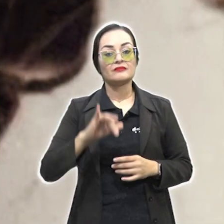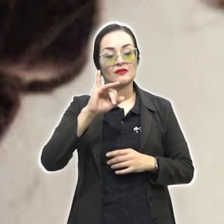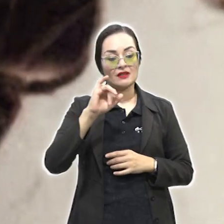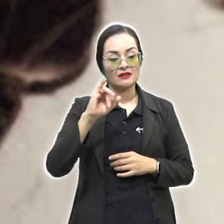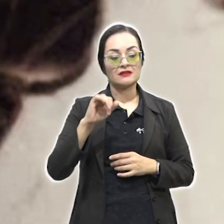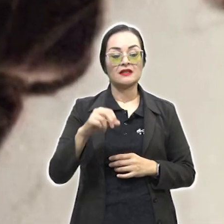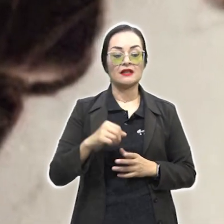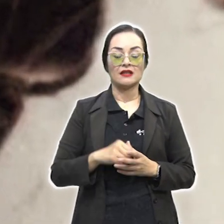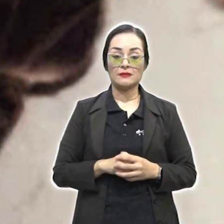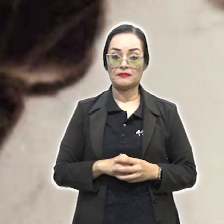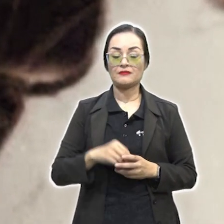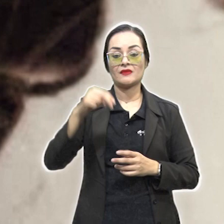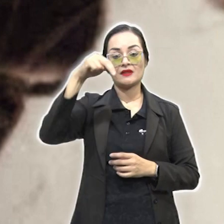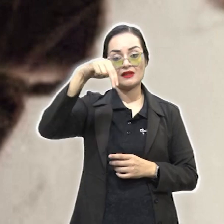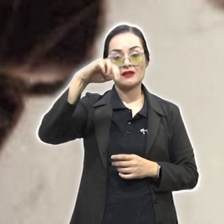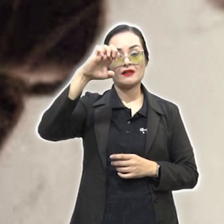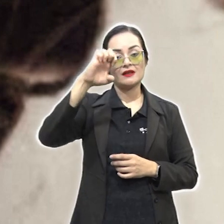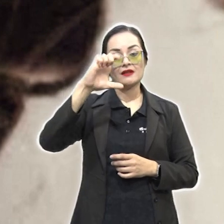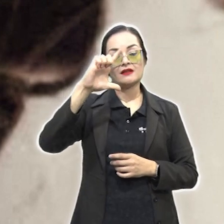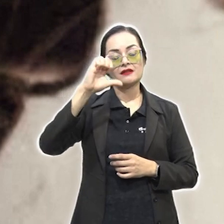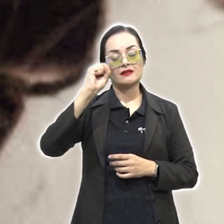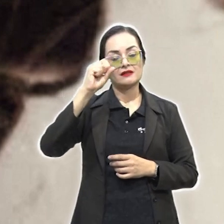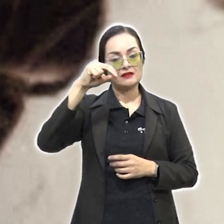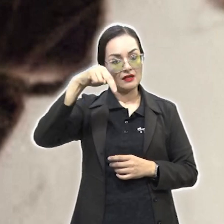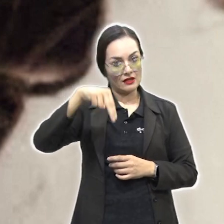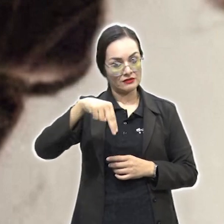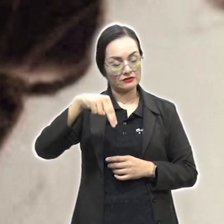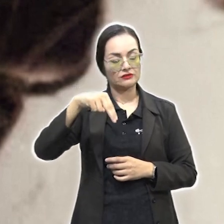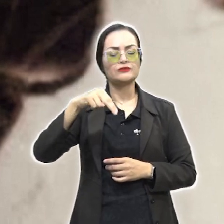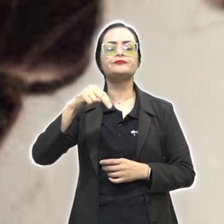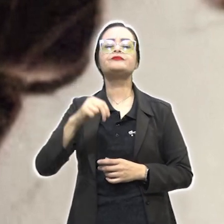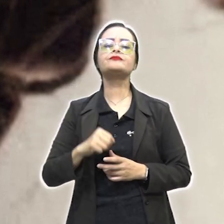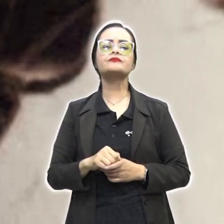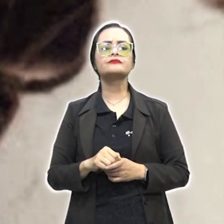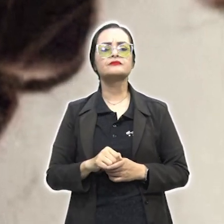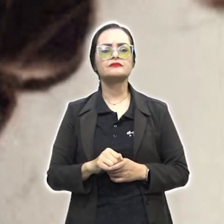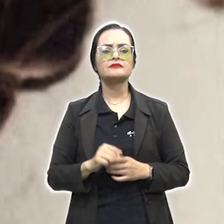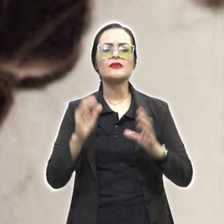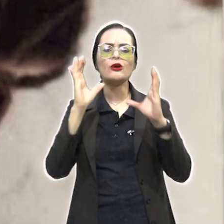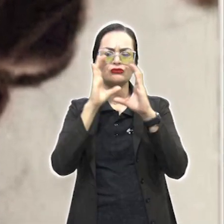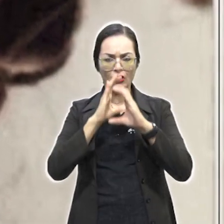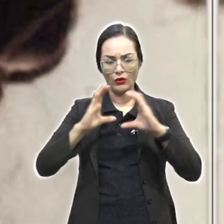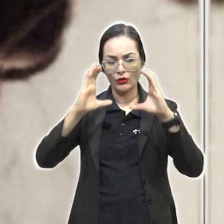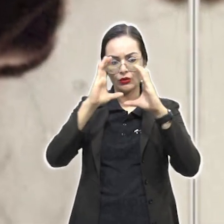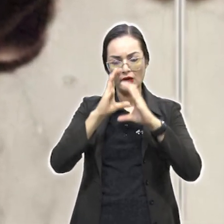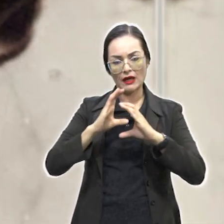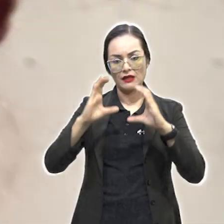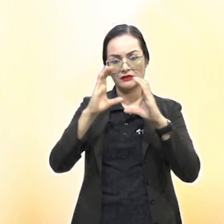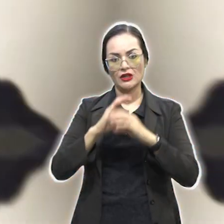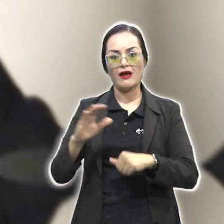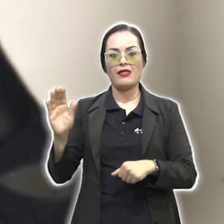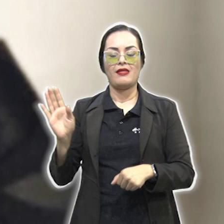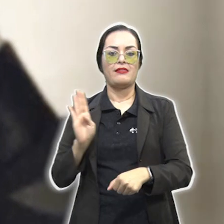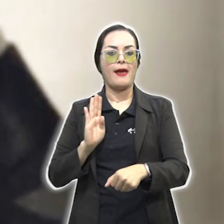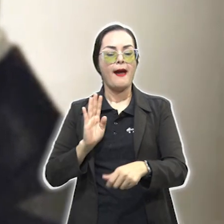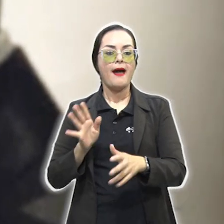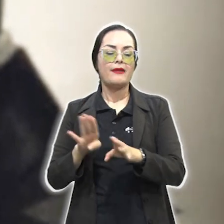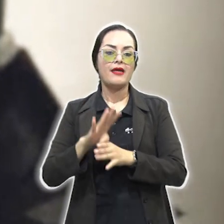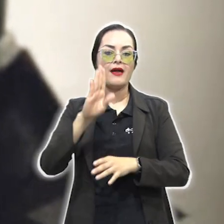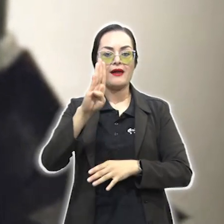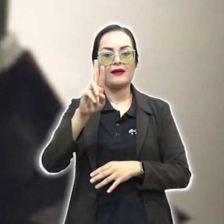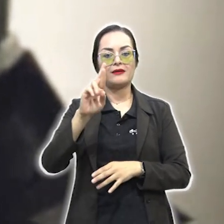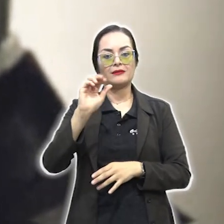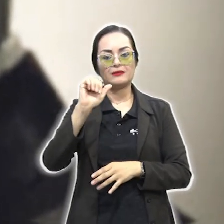Ned Davila Pinto, conocido como Nelson Ned o el pequeño gigante de la canción, fue un cantautor y músico brasileño.